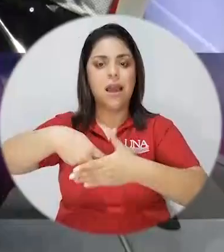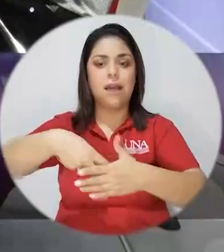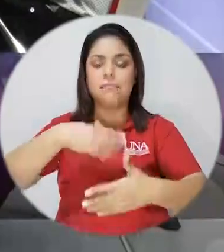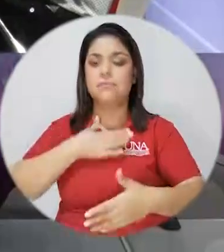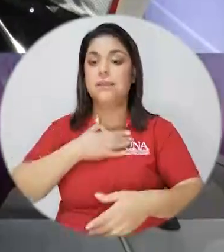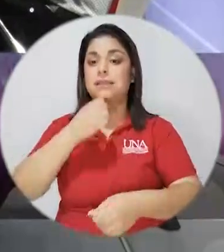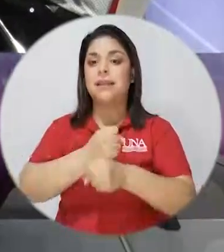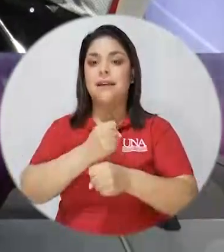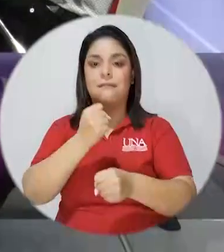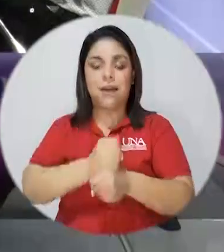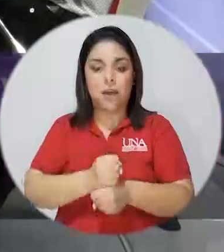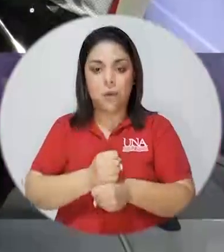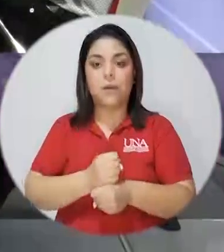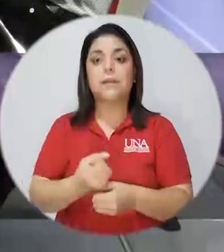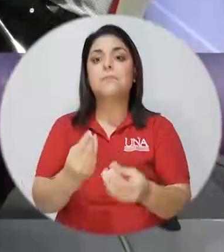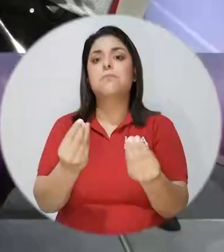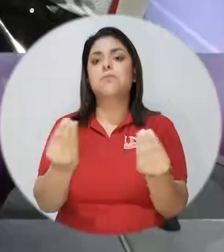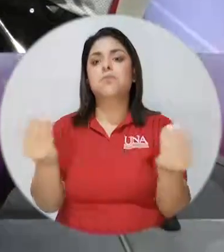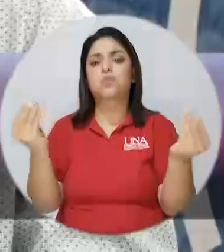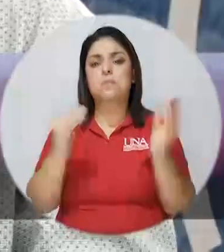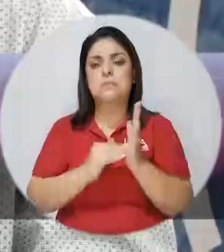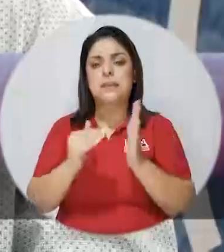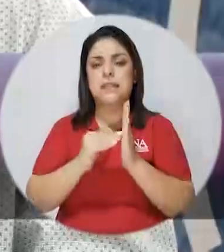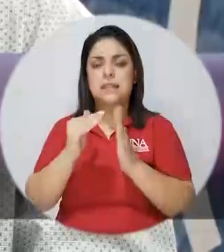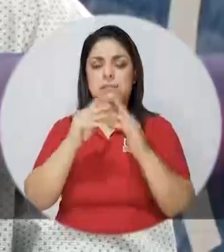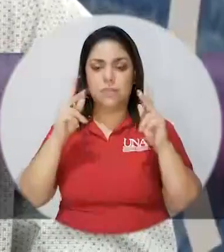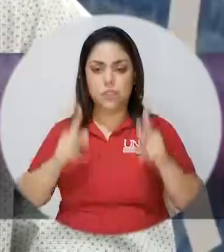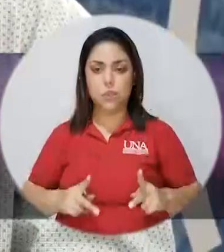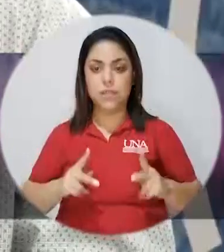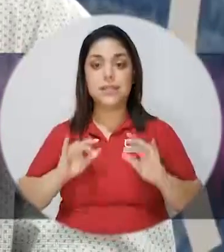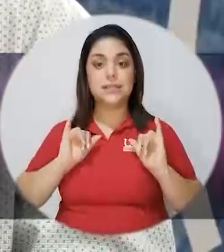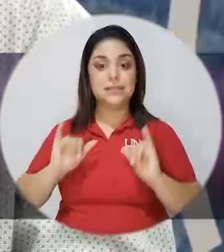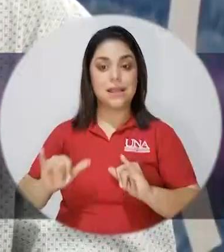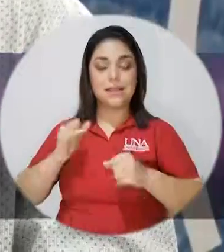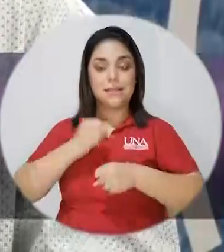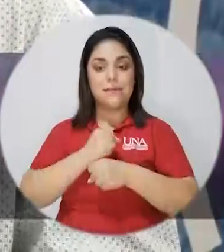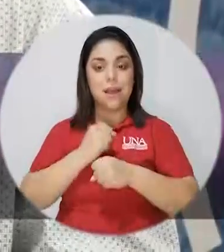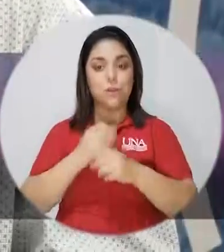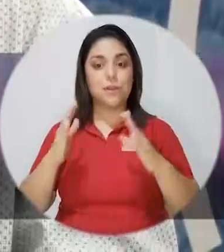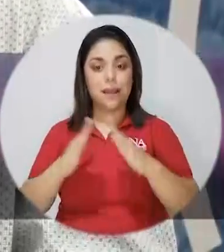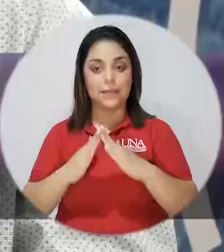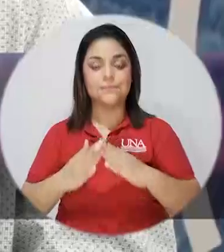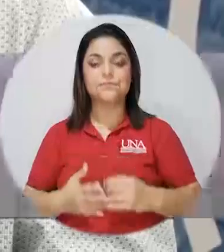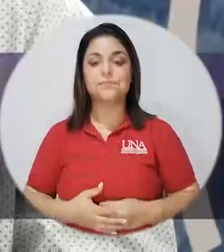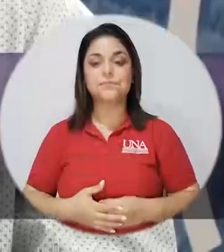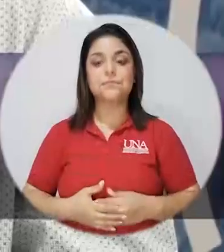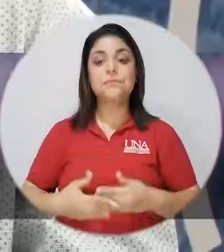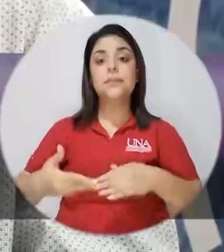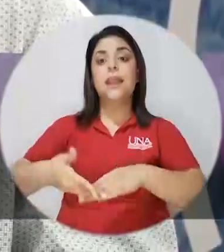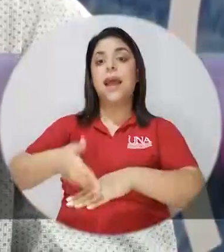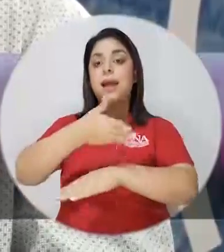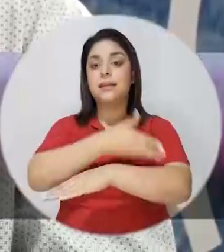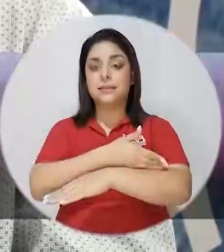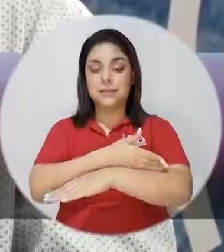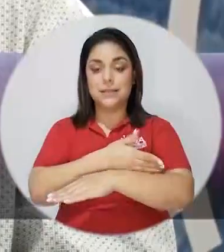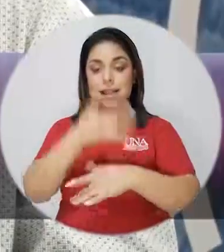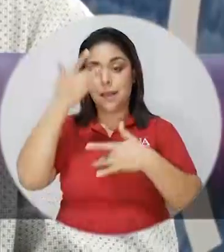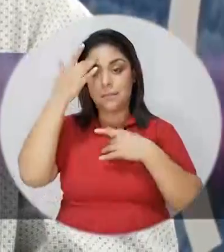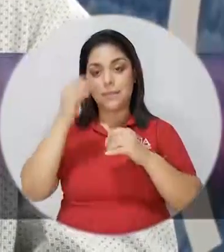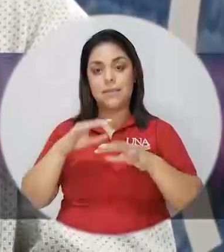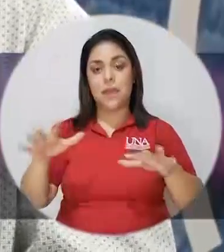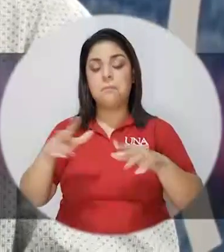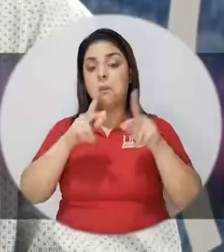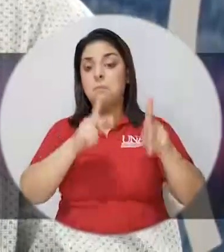de, en este caso, miles de personas que están en teletrabajo. antes de la pandemia, las personas que estaban